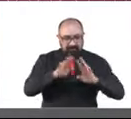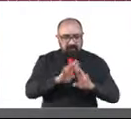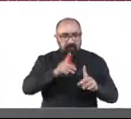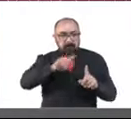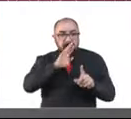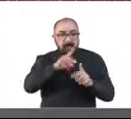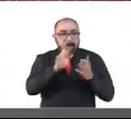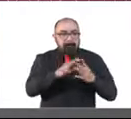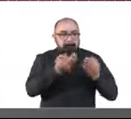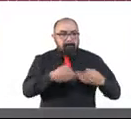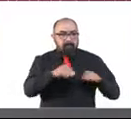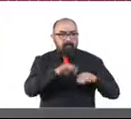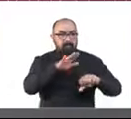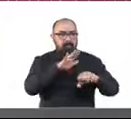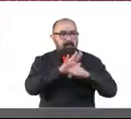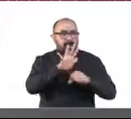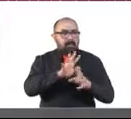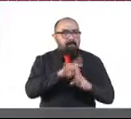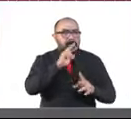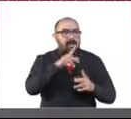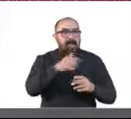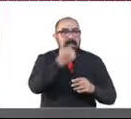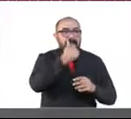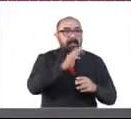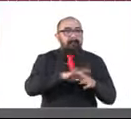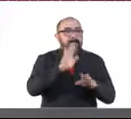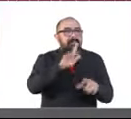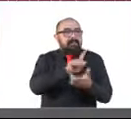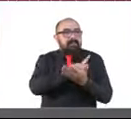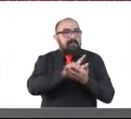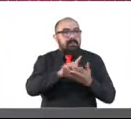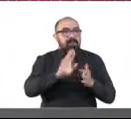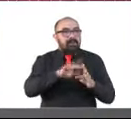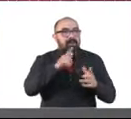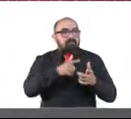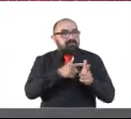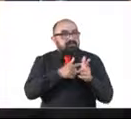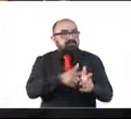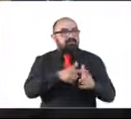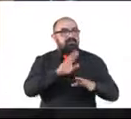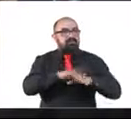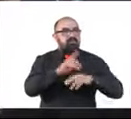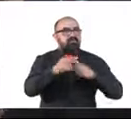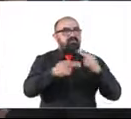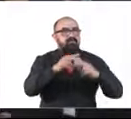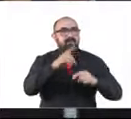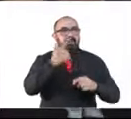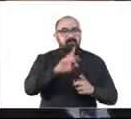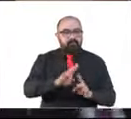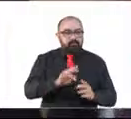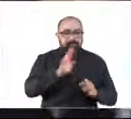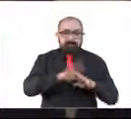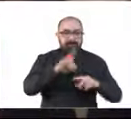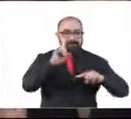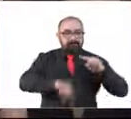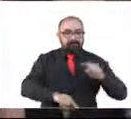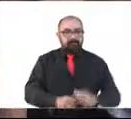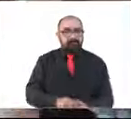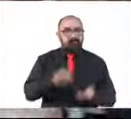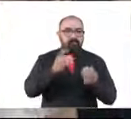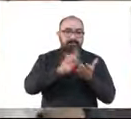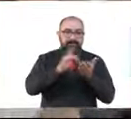favorecer la retención del carbono y evitar que este siga generando el incremento. Gracias, gracias,